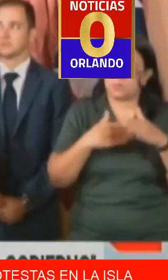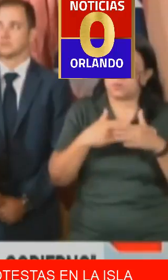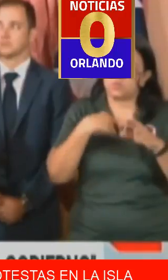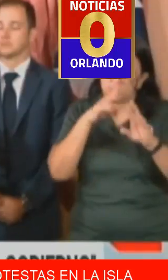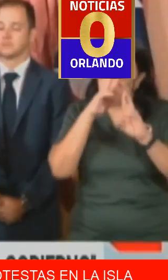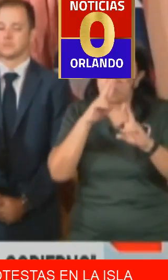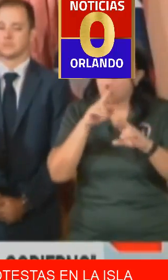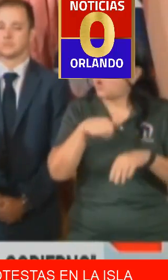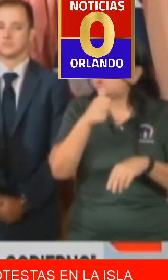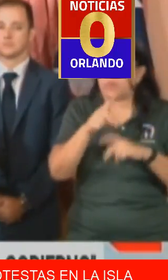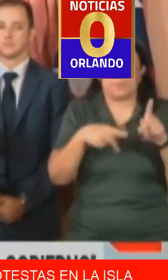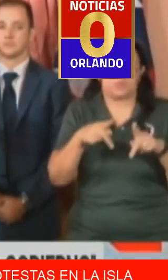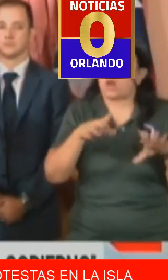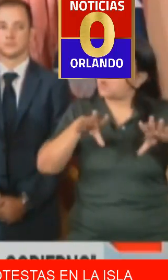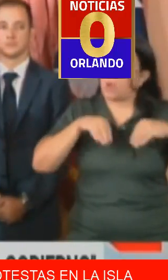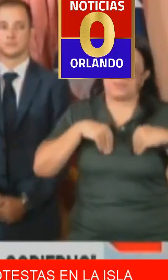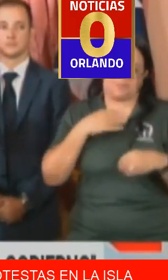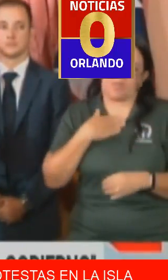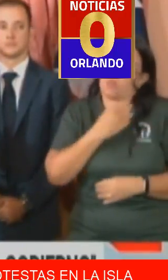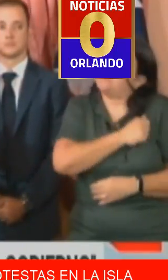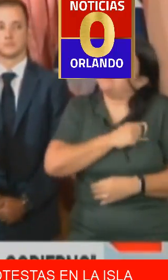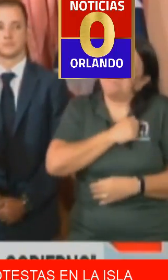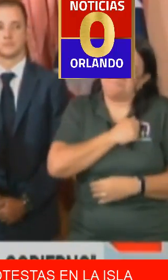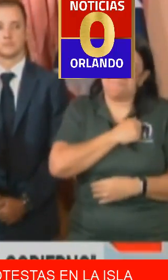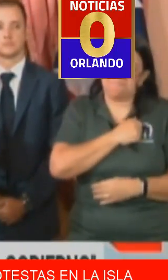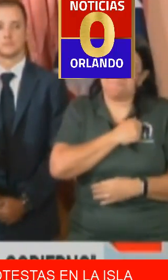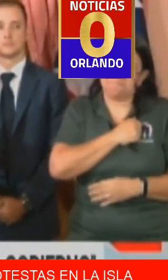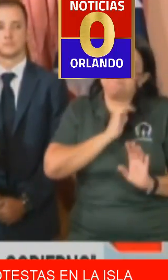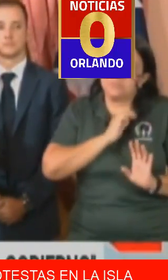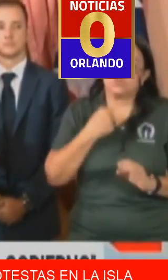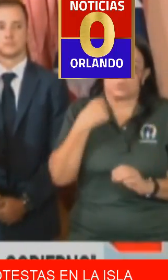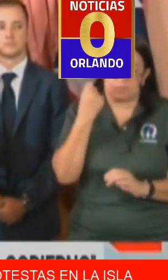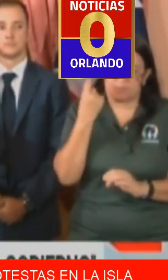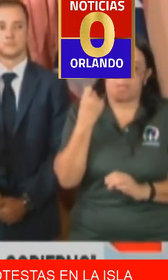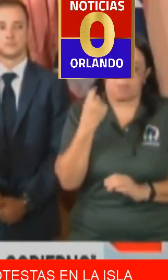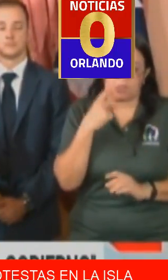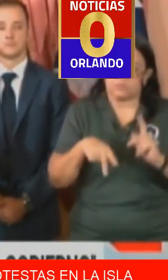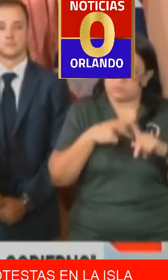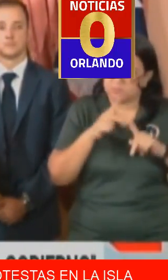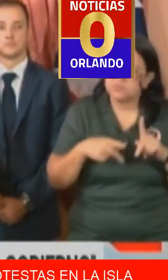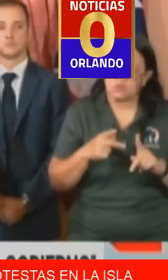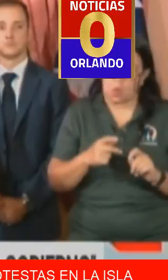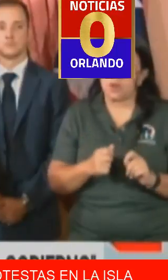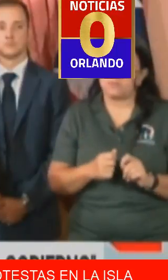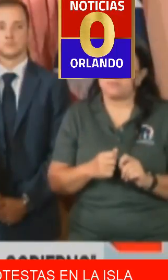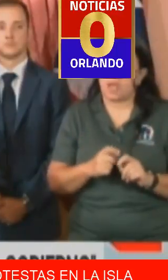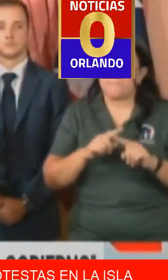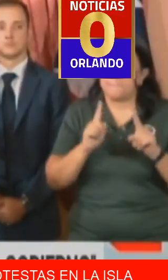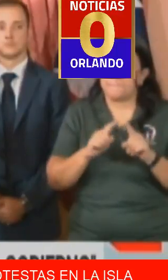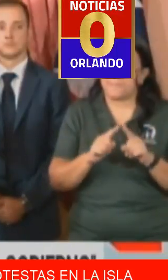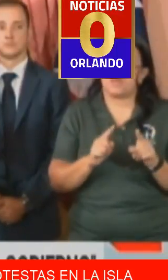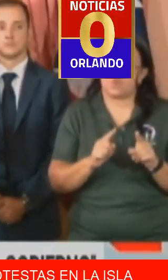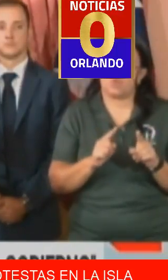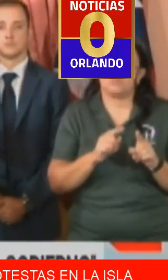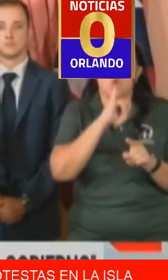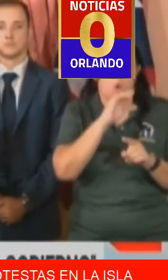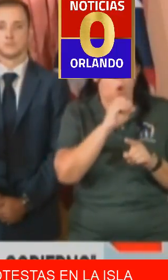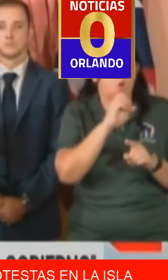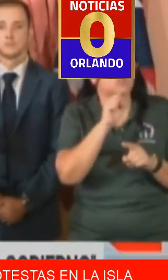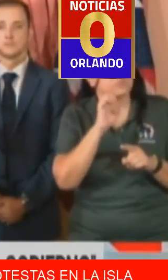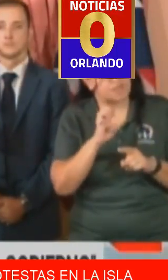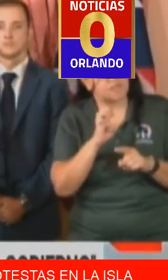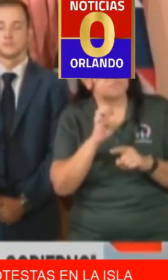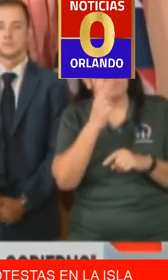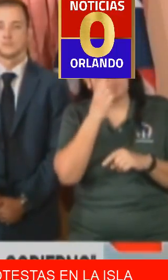respeto a todos los que la hayan aceptado o los que no la hayan aceptado. Pero dentro de eso, José, el